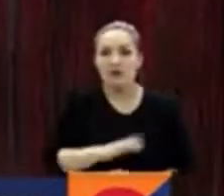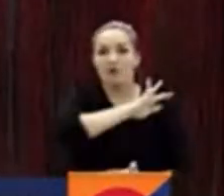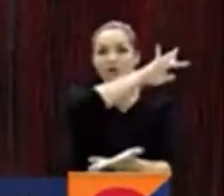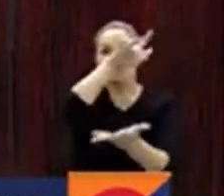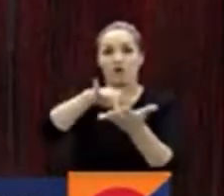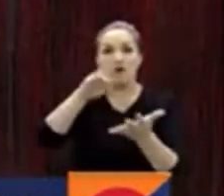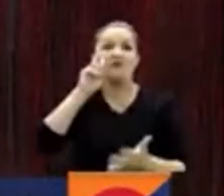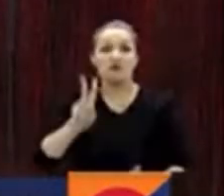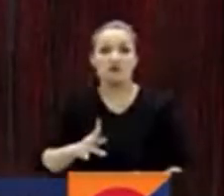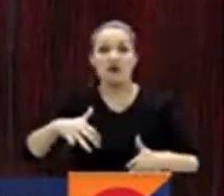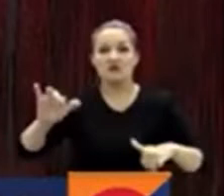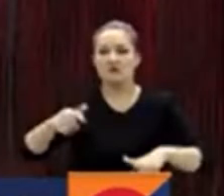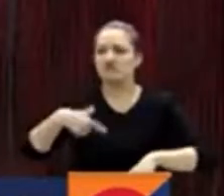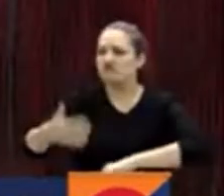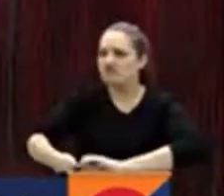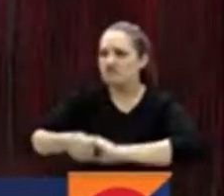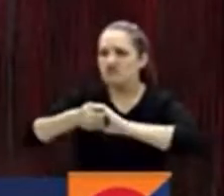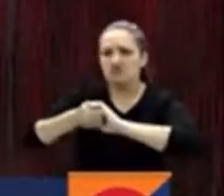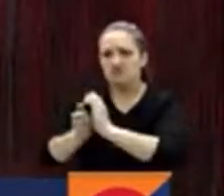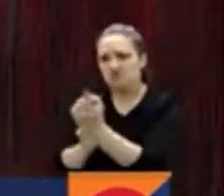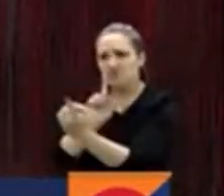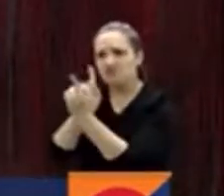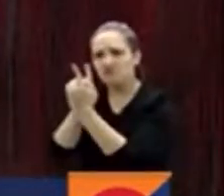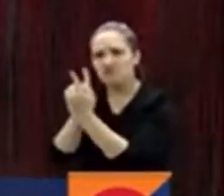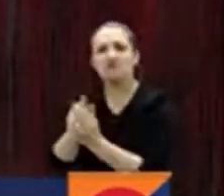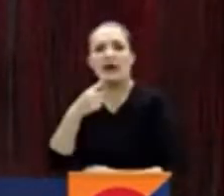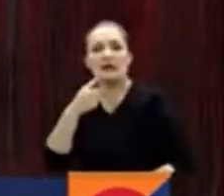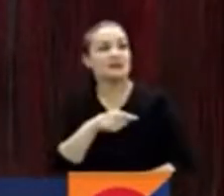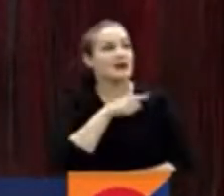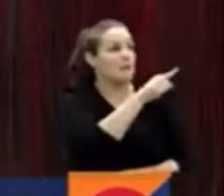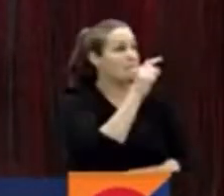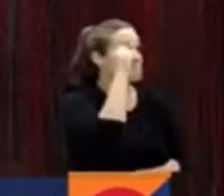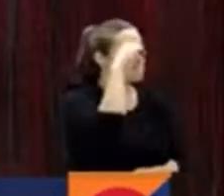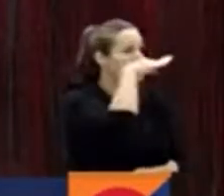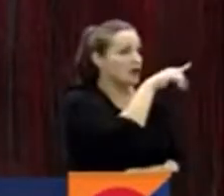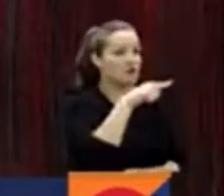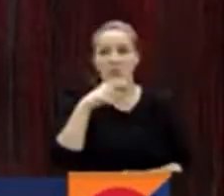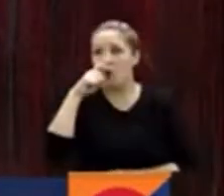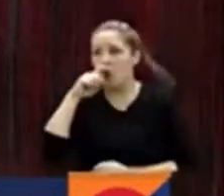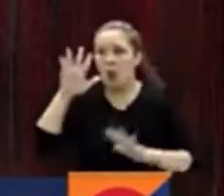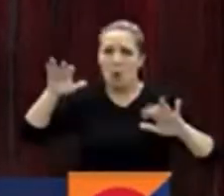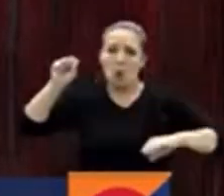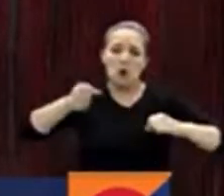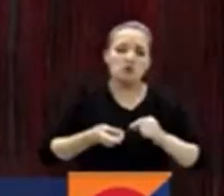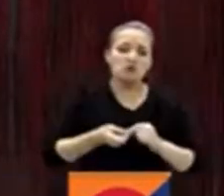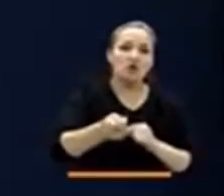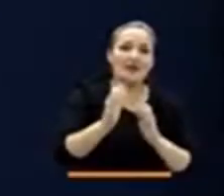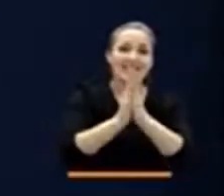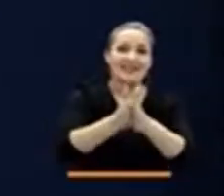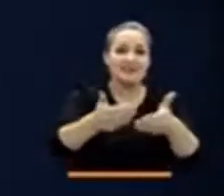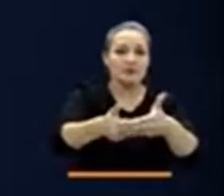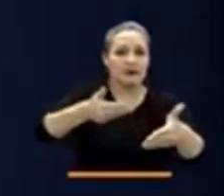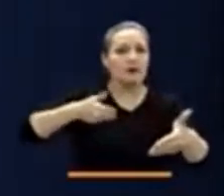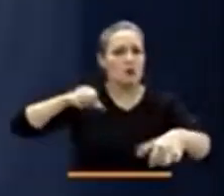Venezuela, Benedetti aseguró que el encuentro entre el presidente Gustavo Petro y Maduro podría darse antes de terminar el año.